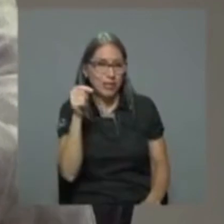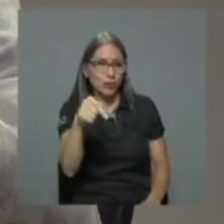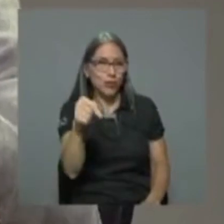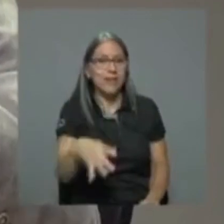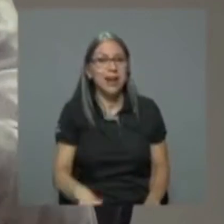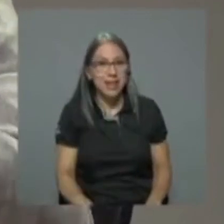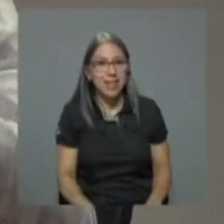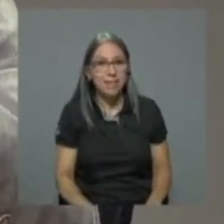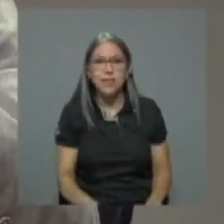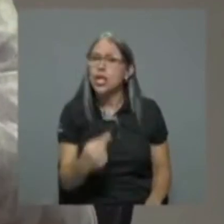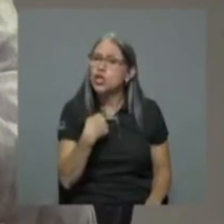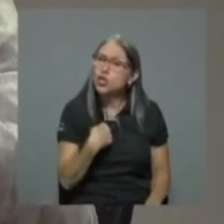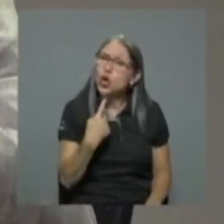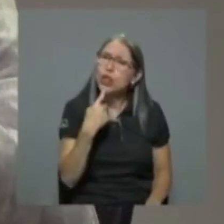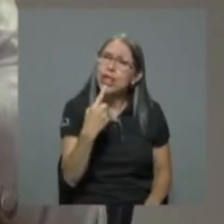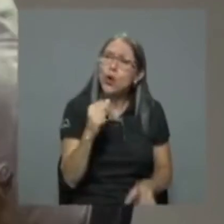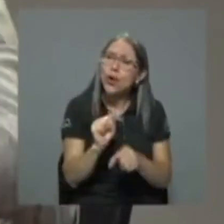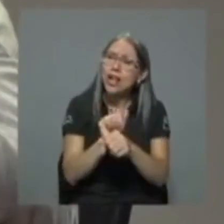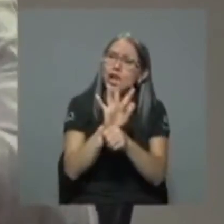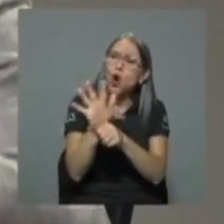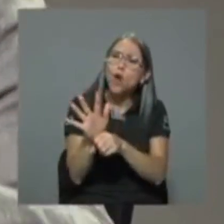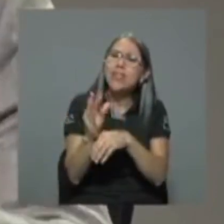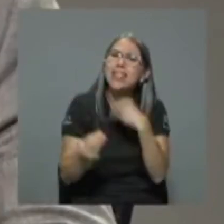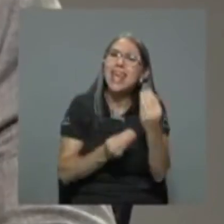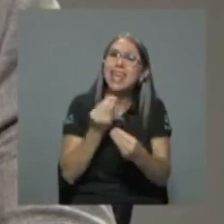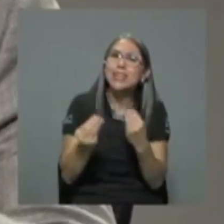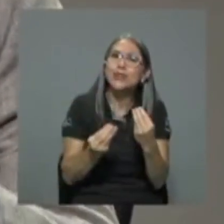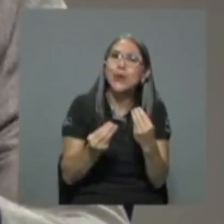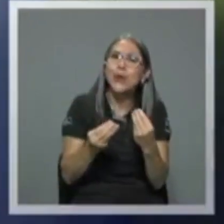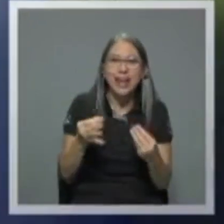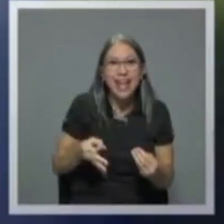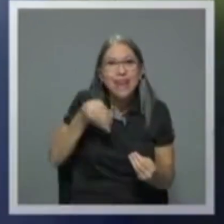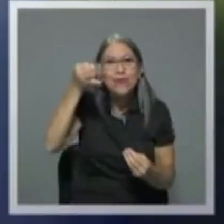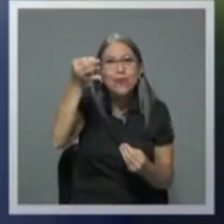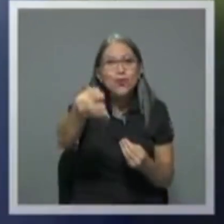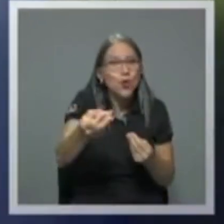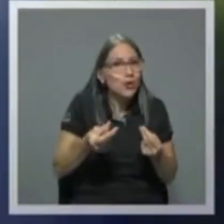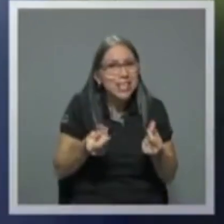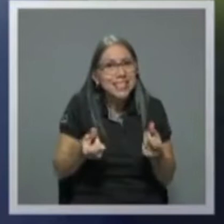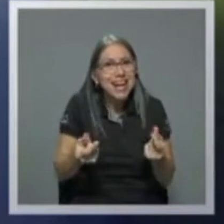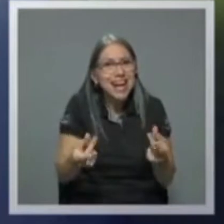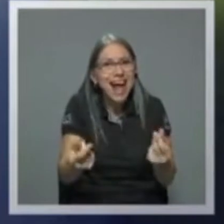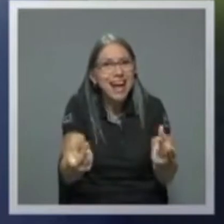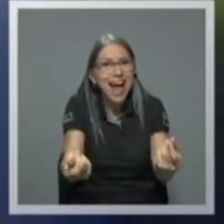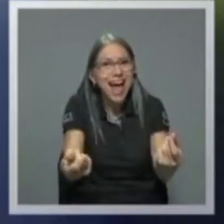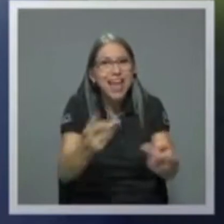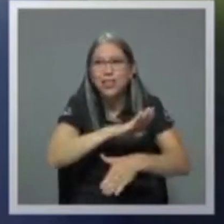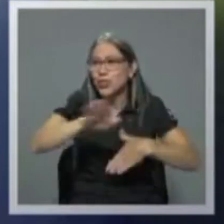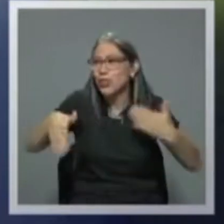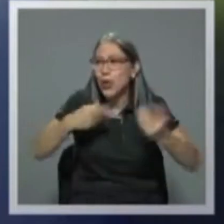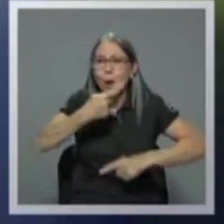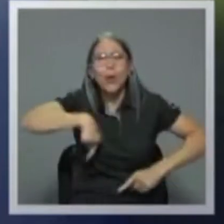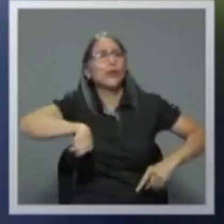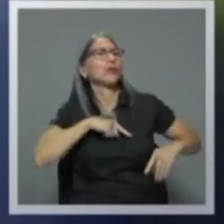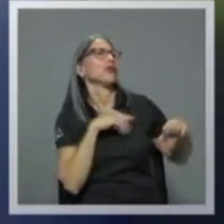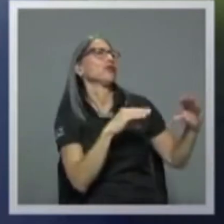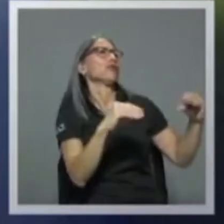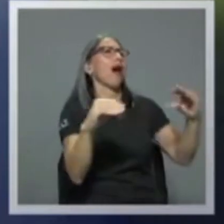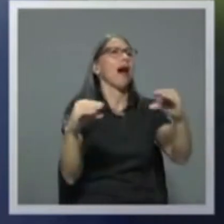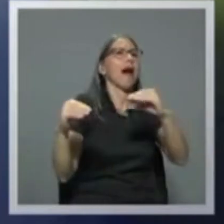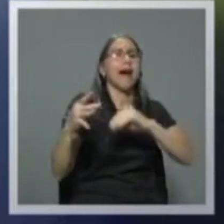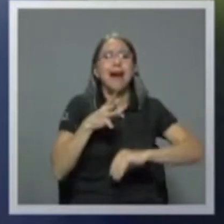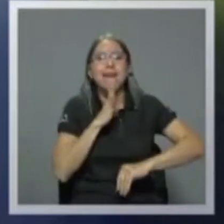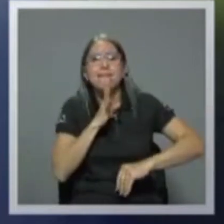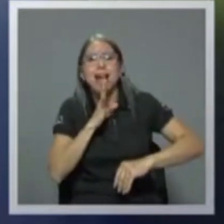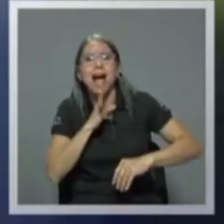digo que el COVID lo que hizo fue que el futuro se acelerara. Todos hablábamos de ese mundo donde todo iba a ser